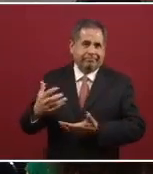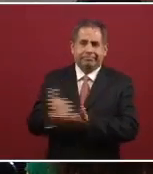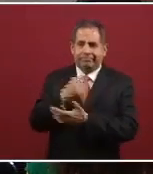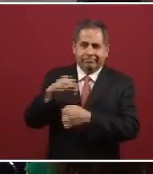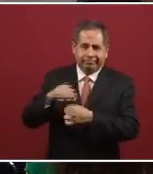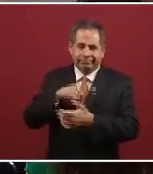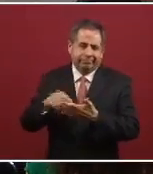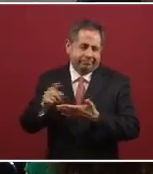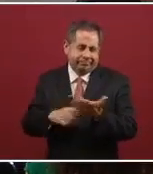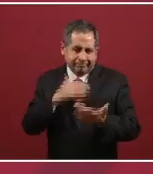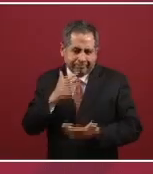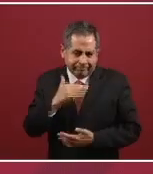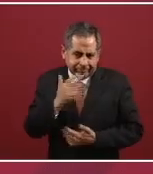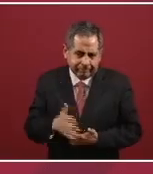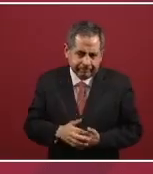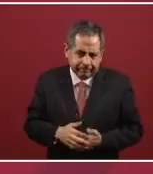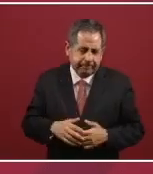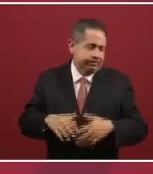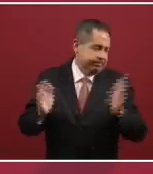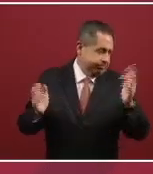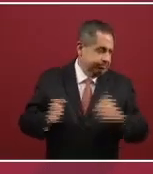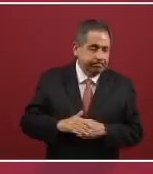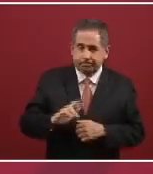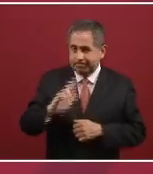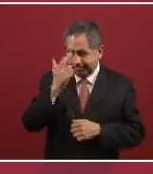Digo, recuerdo esto